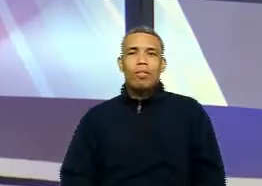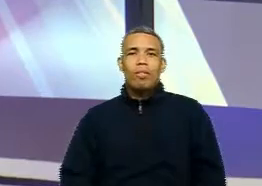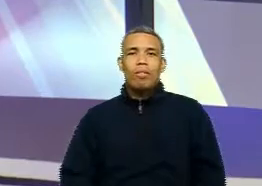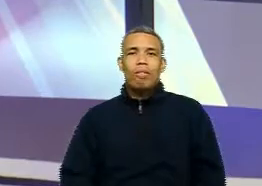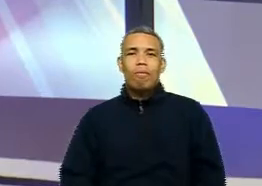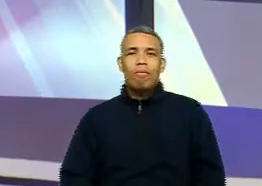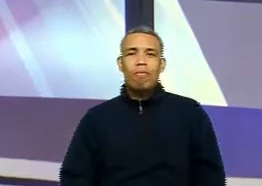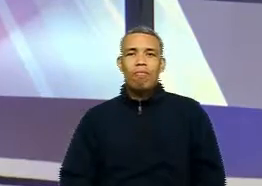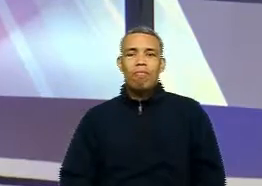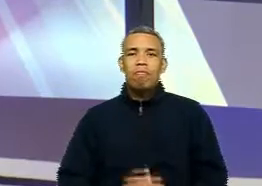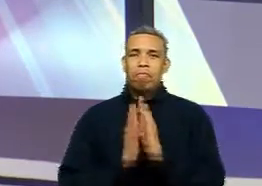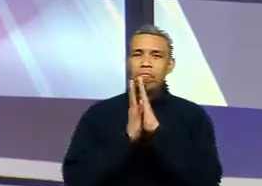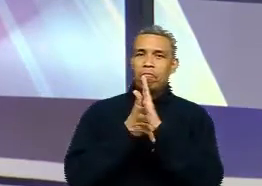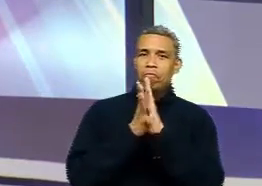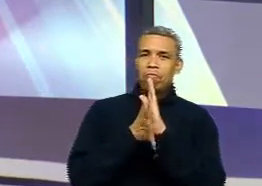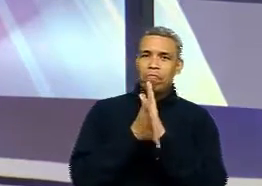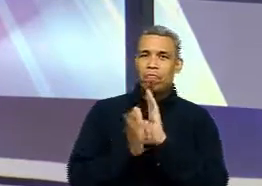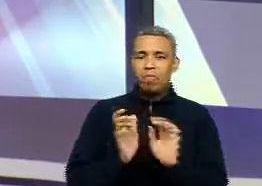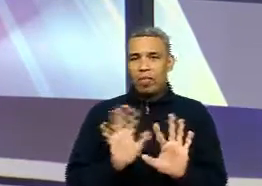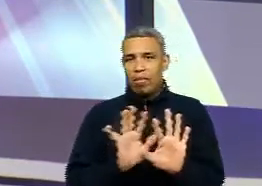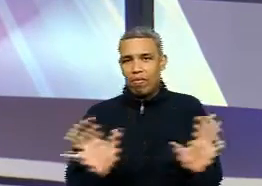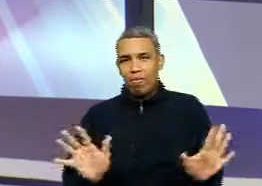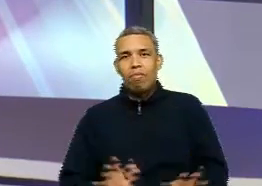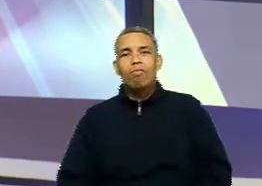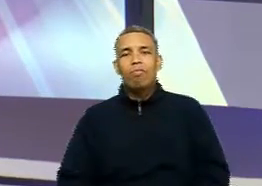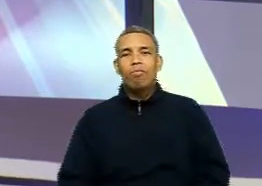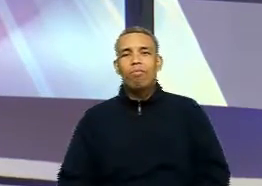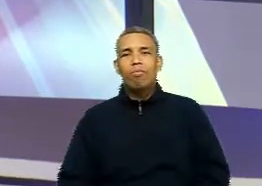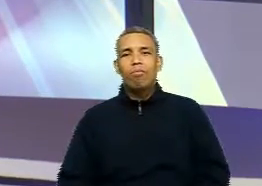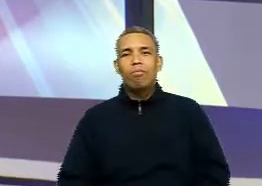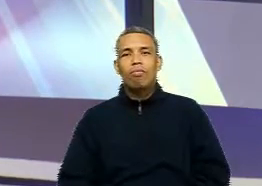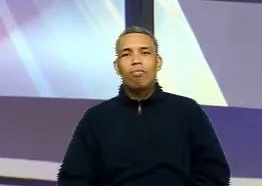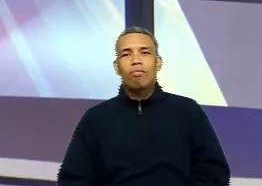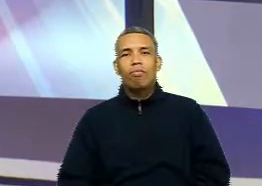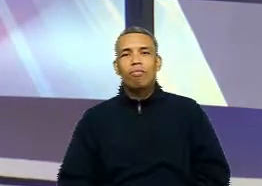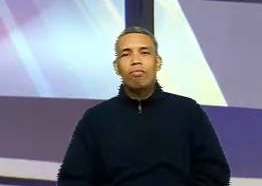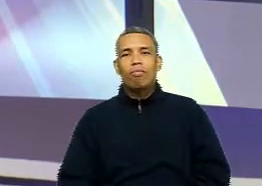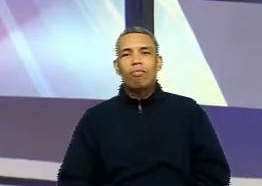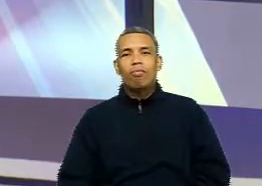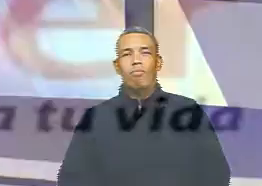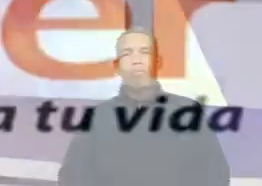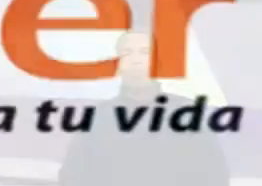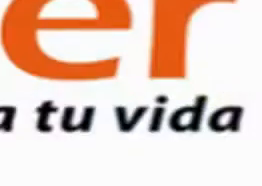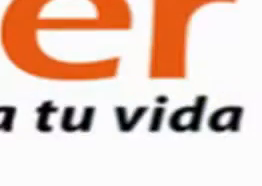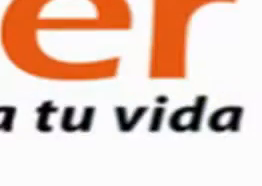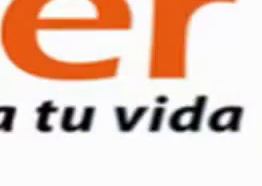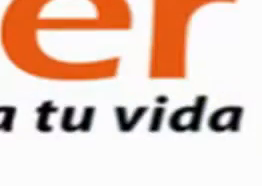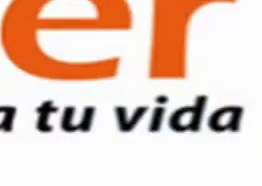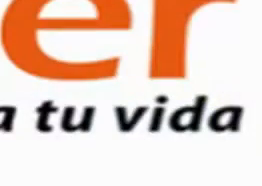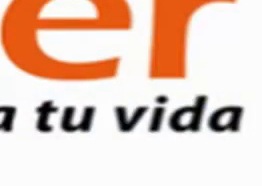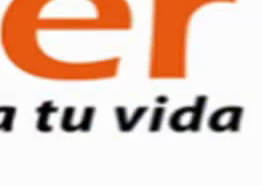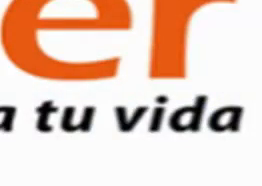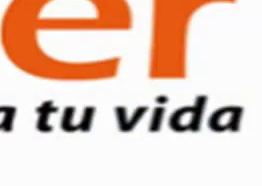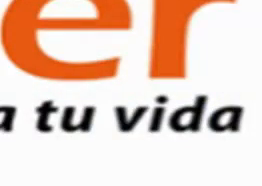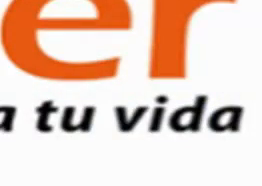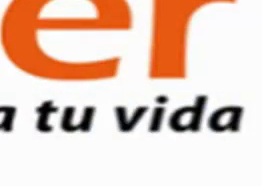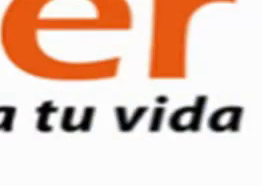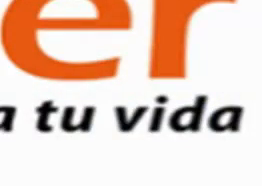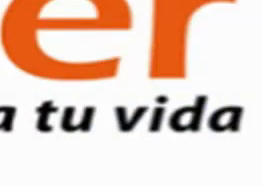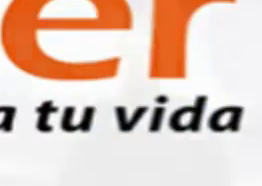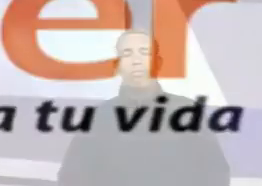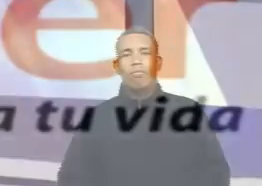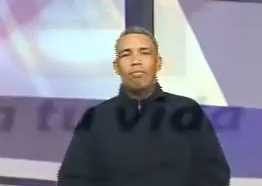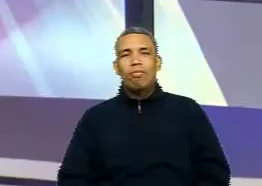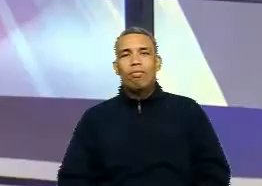Y con esta información musical hemos llegado al final de esta emisión, pero antes de despedirnos, recuerde, materiales eléctricos Electrofer, ilumina tu vida.